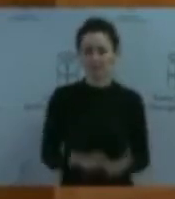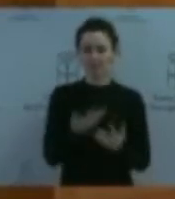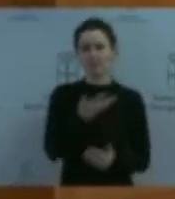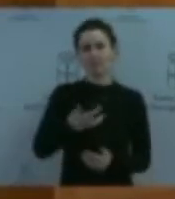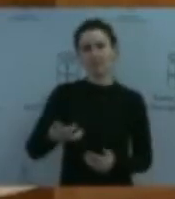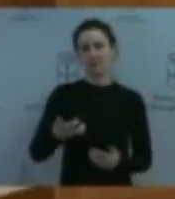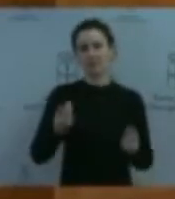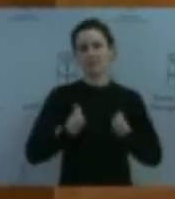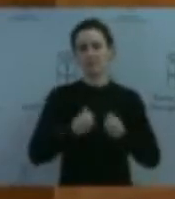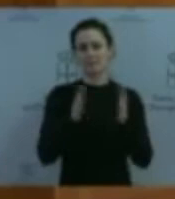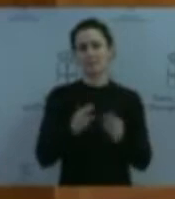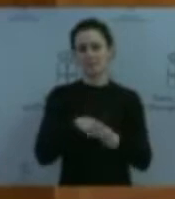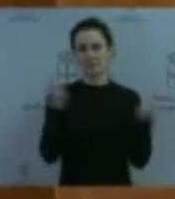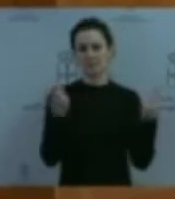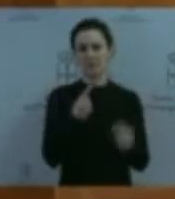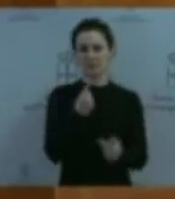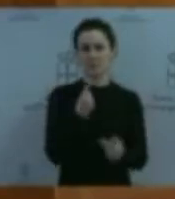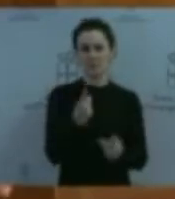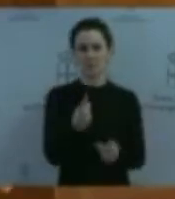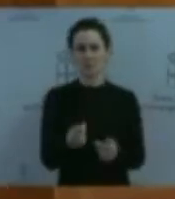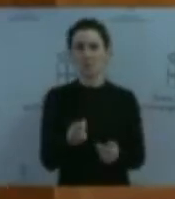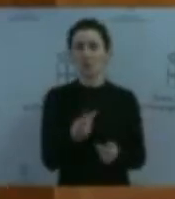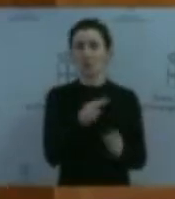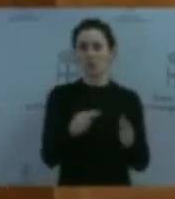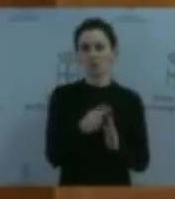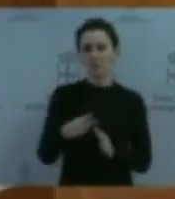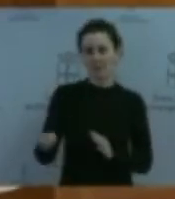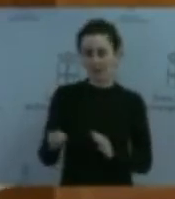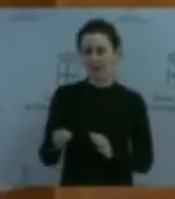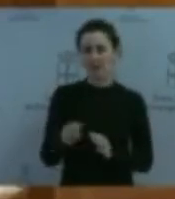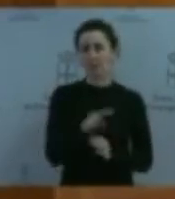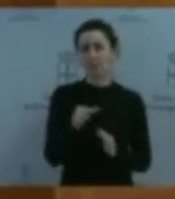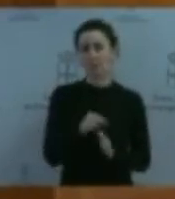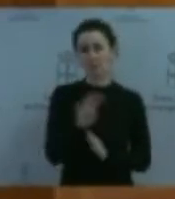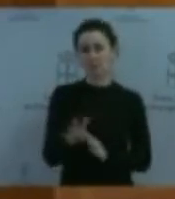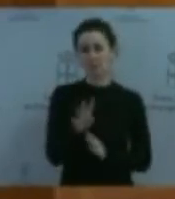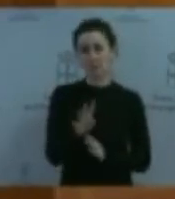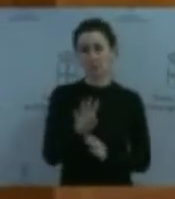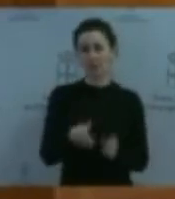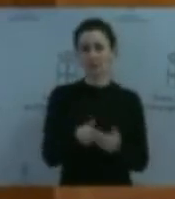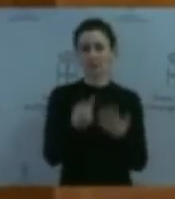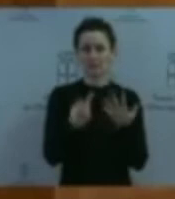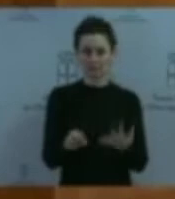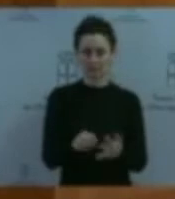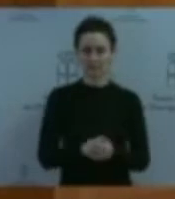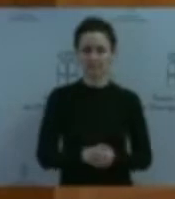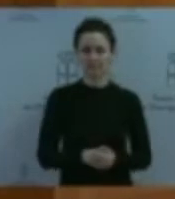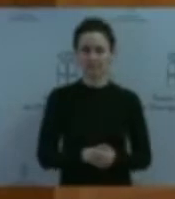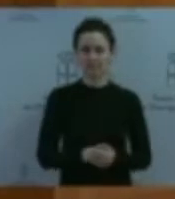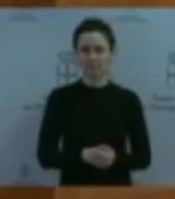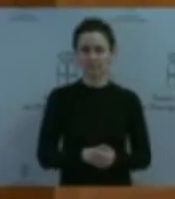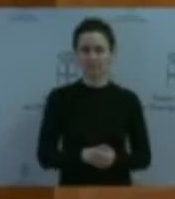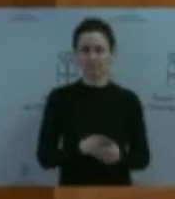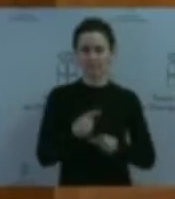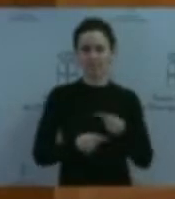2000 y 2004 a 60 en el último ejercicio del que tenemos datos. Muchas familias asturianas en situación de urgencia o emergencia